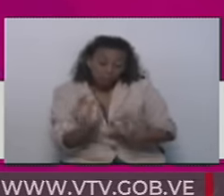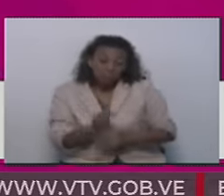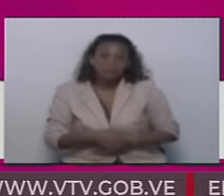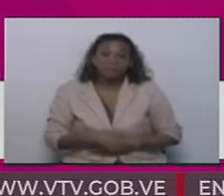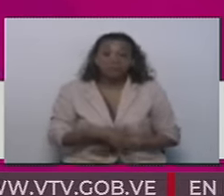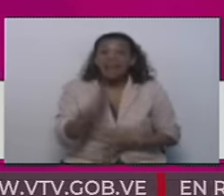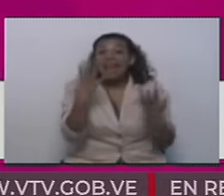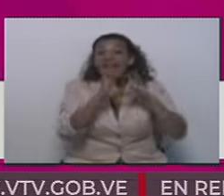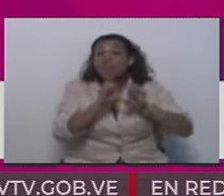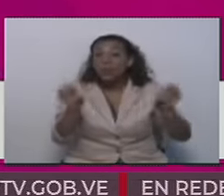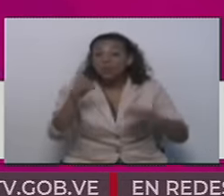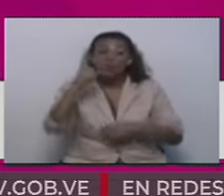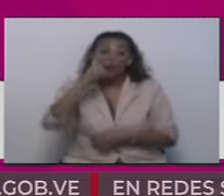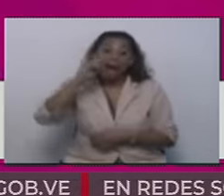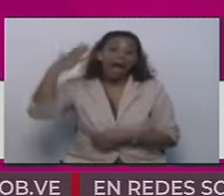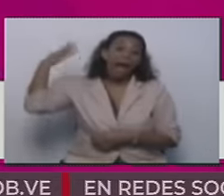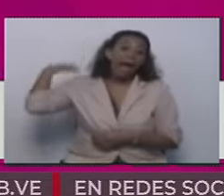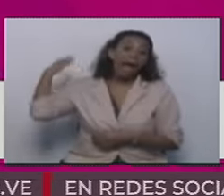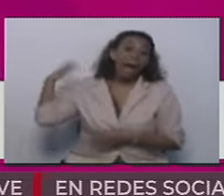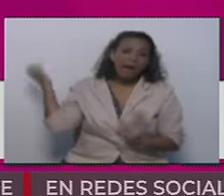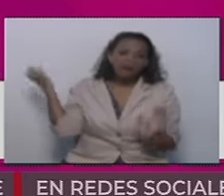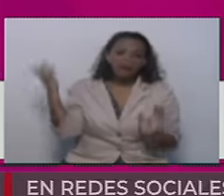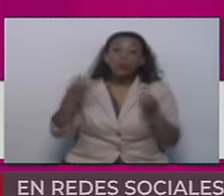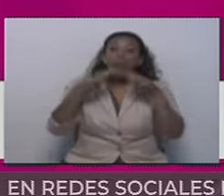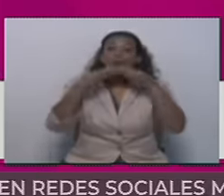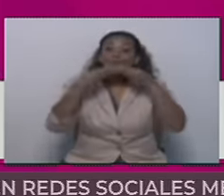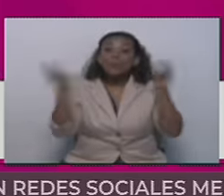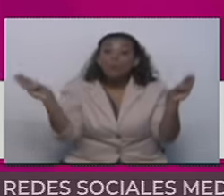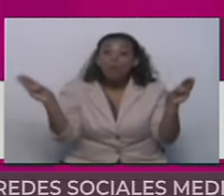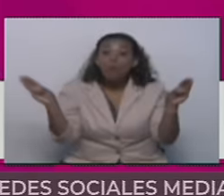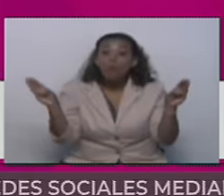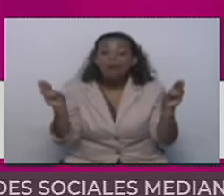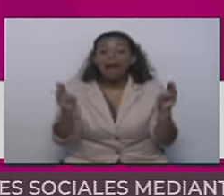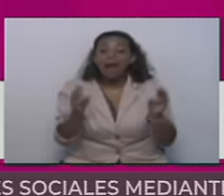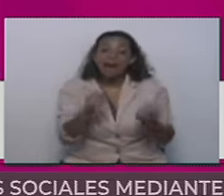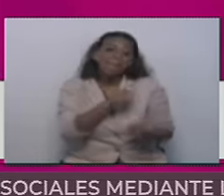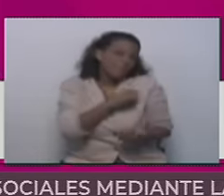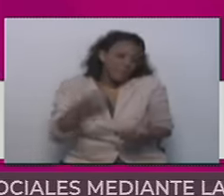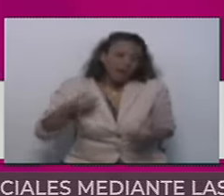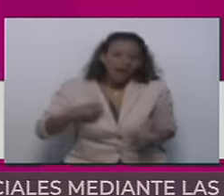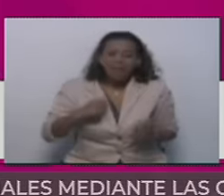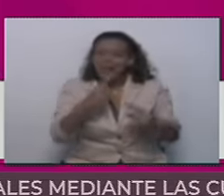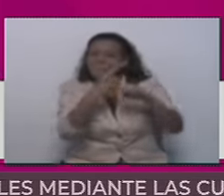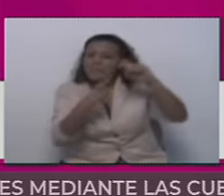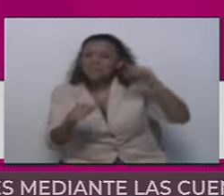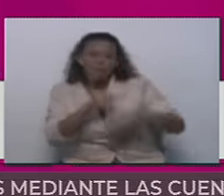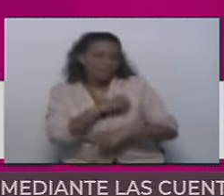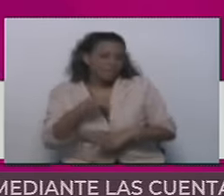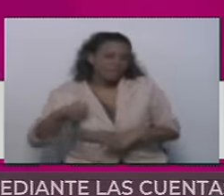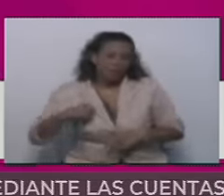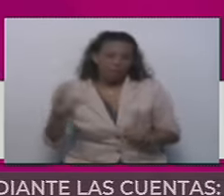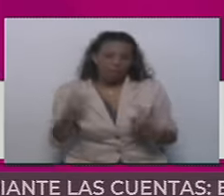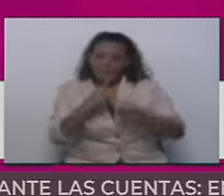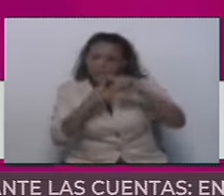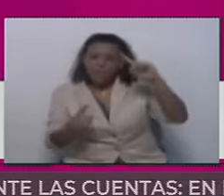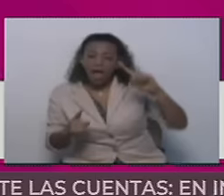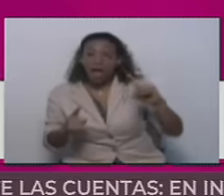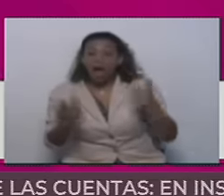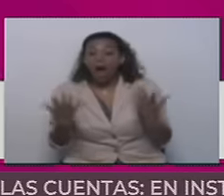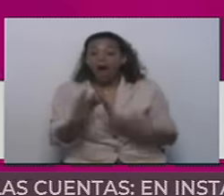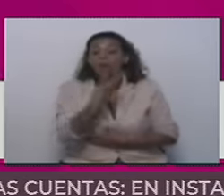La educación, que se llamaba pública, era semi-privatizada y alcanzaba